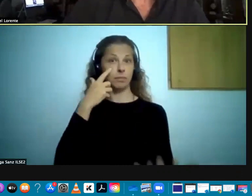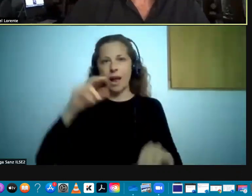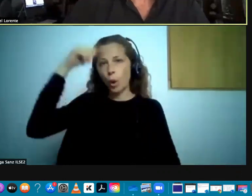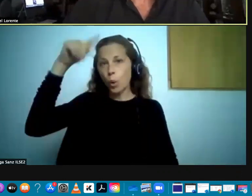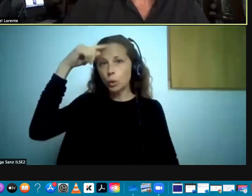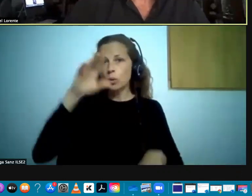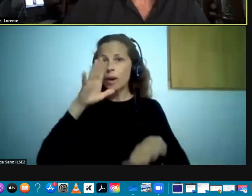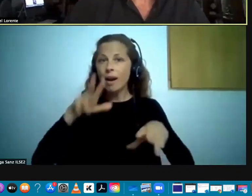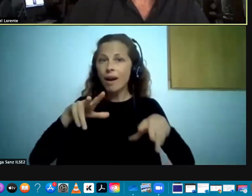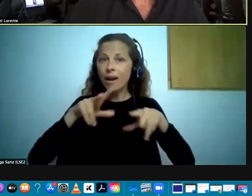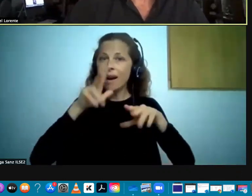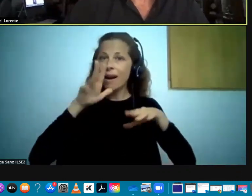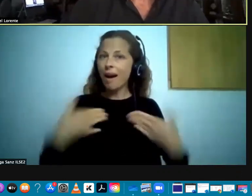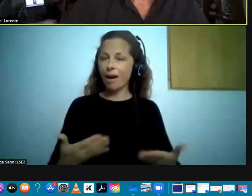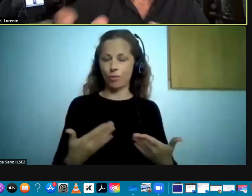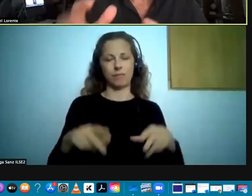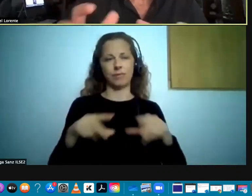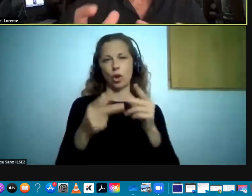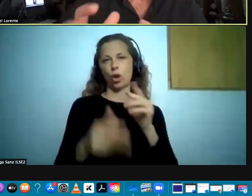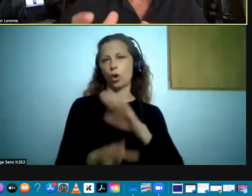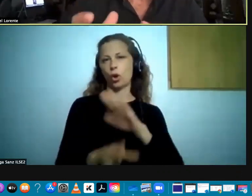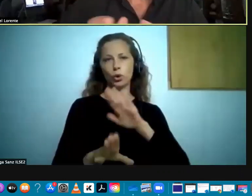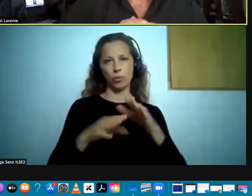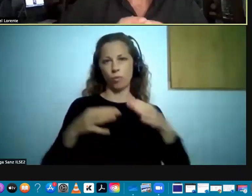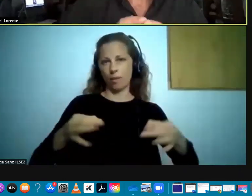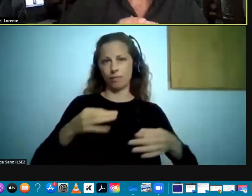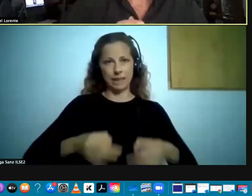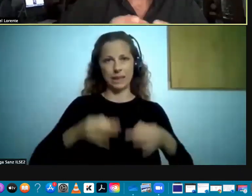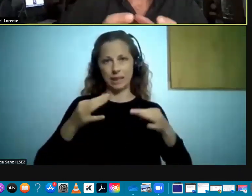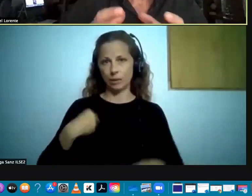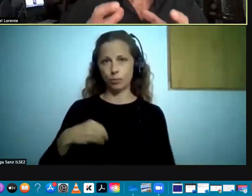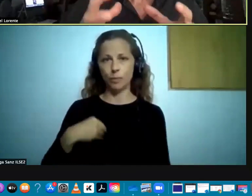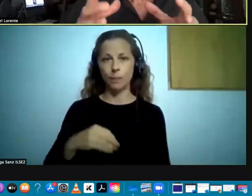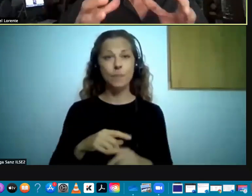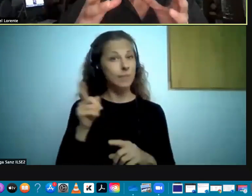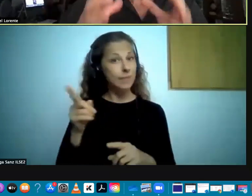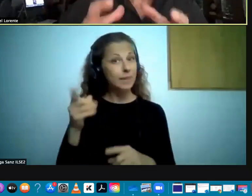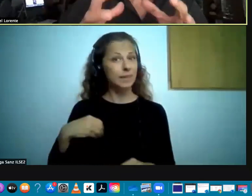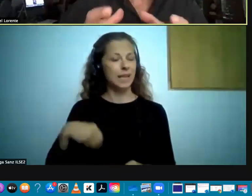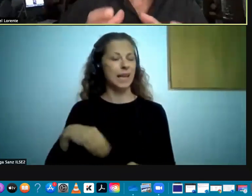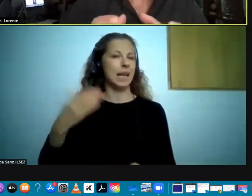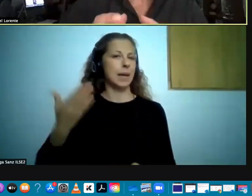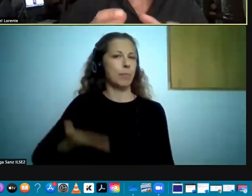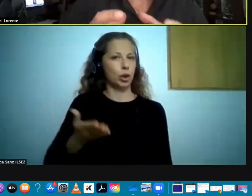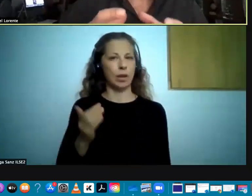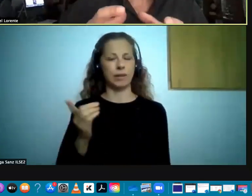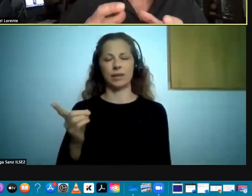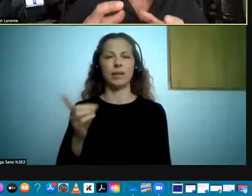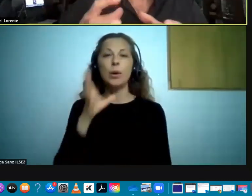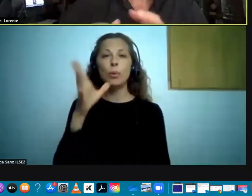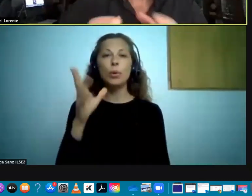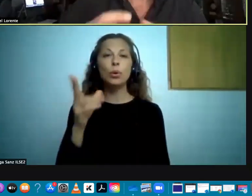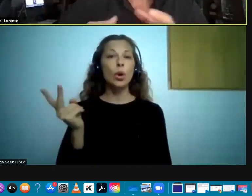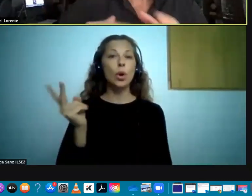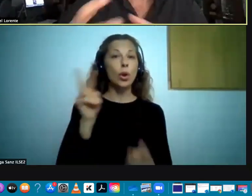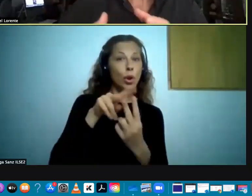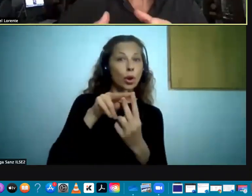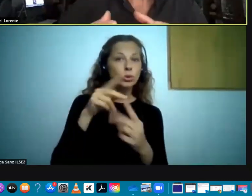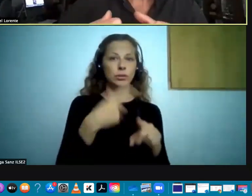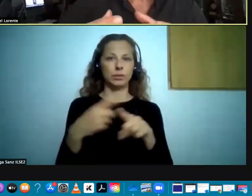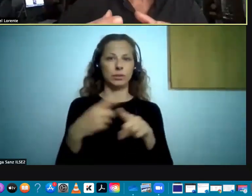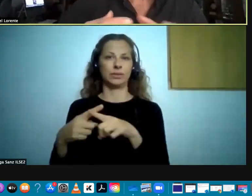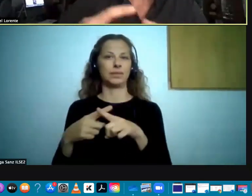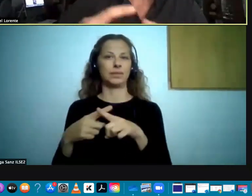la realidad y dándole significado. Y eso es muy importante, porque esos dos elementos son los que hacen la realidad